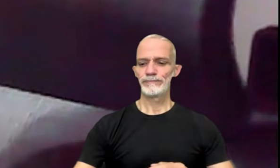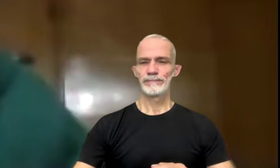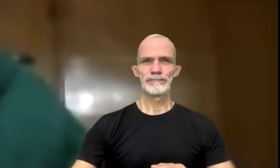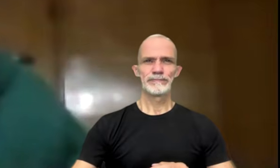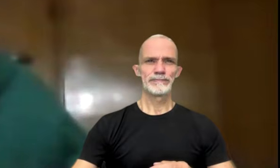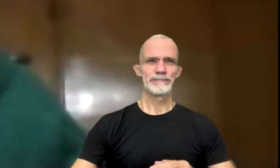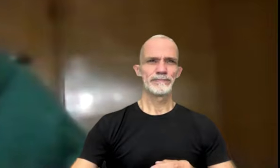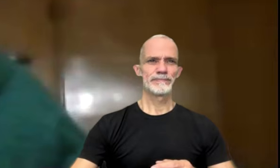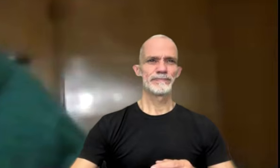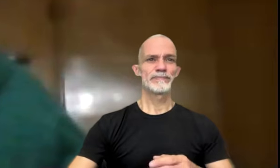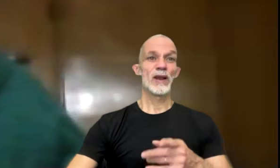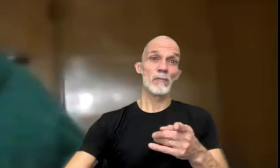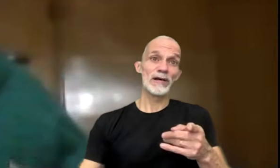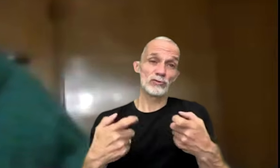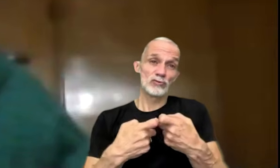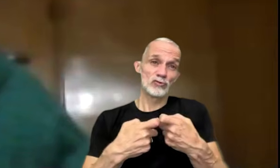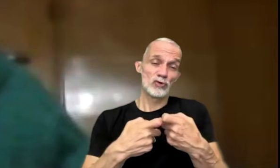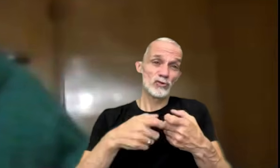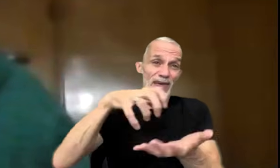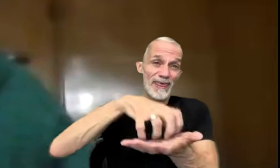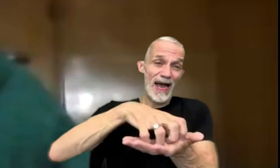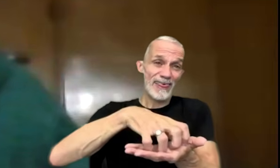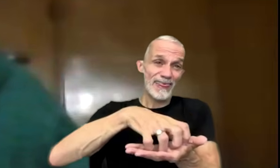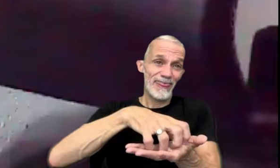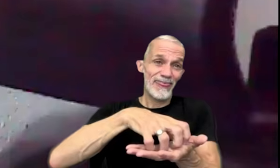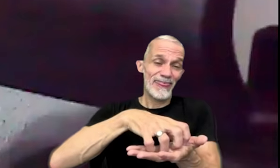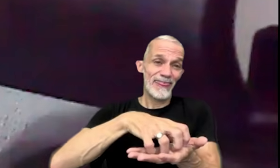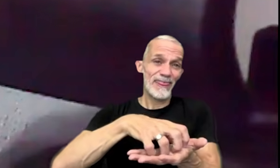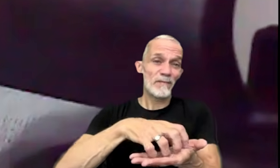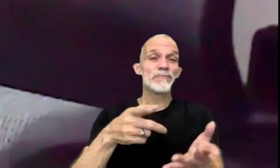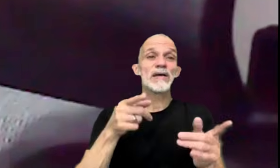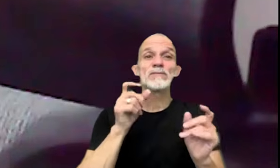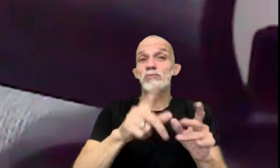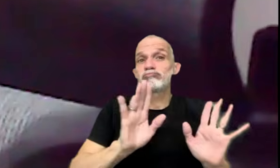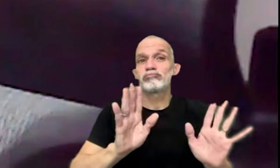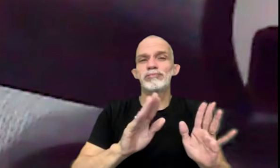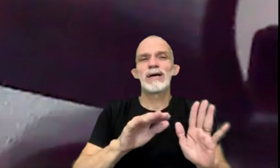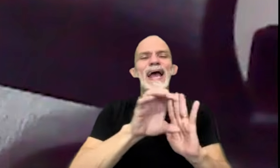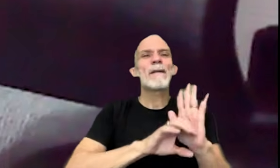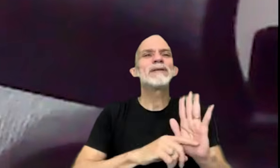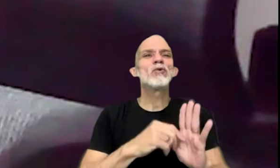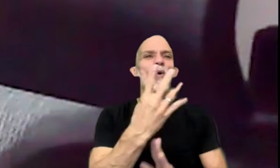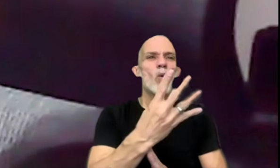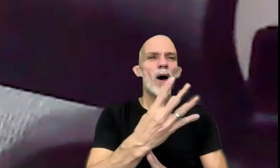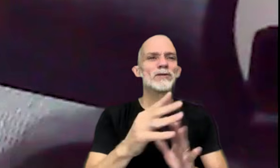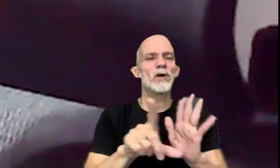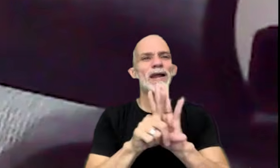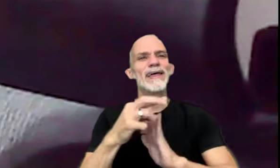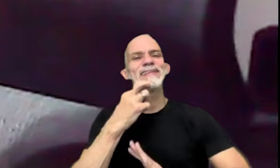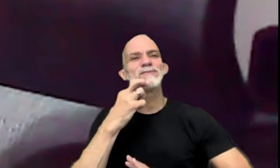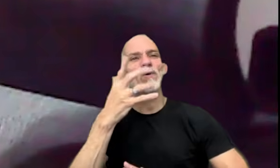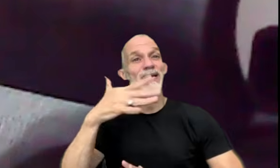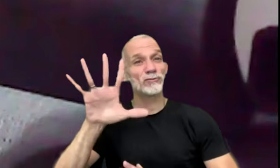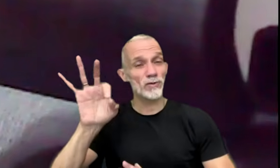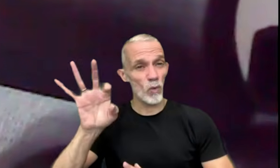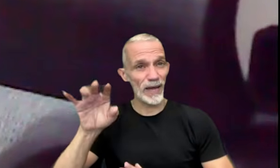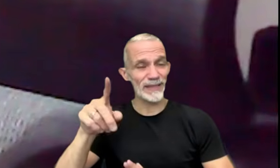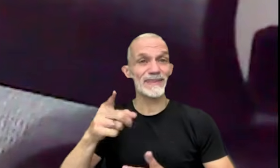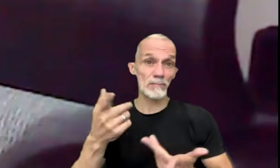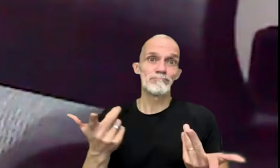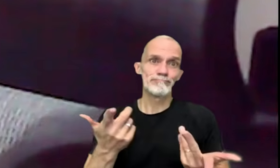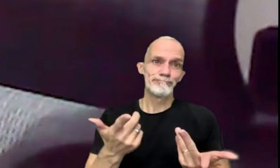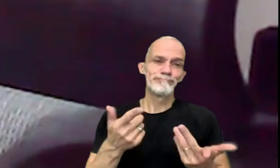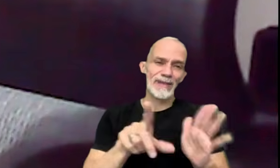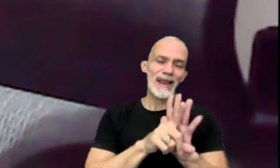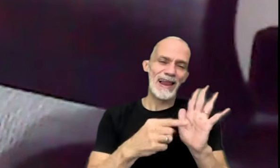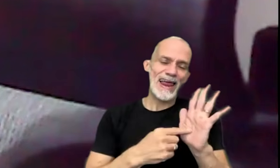Porque es Bueno, una sociedad, sí, una sociedad atípica, una sociedad del capítulo 4 de la 19.550. La